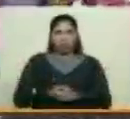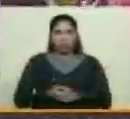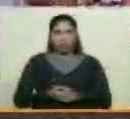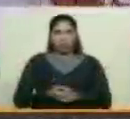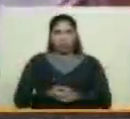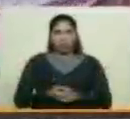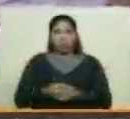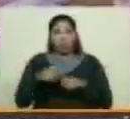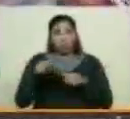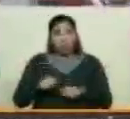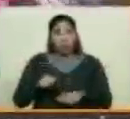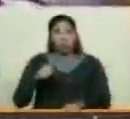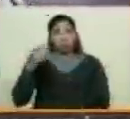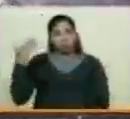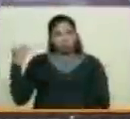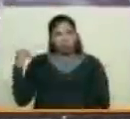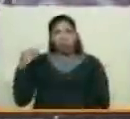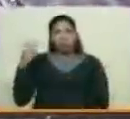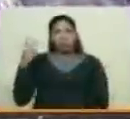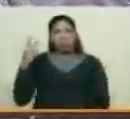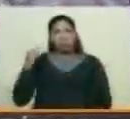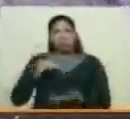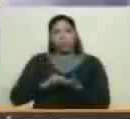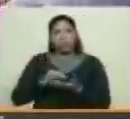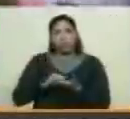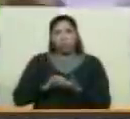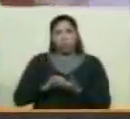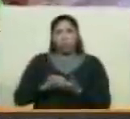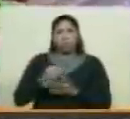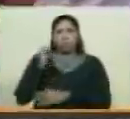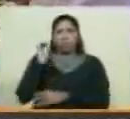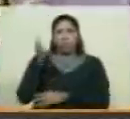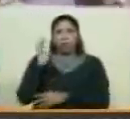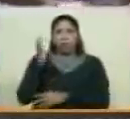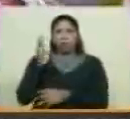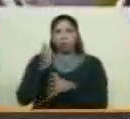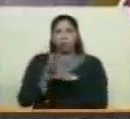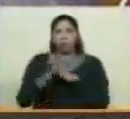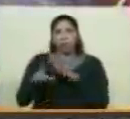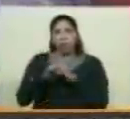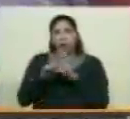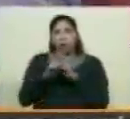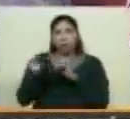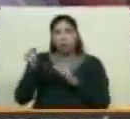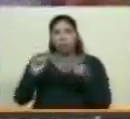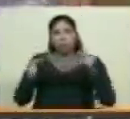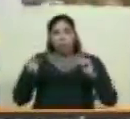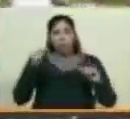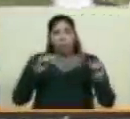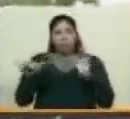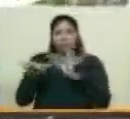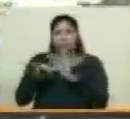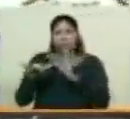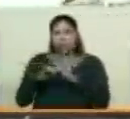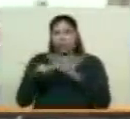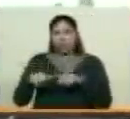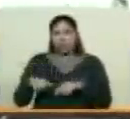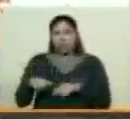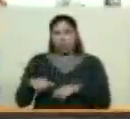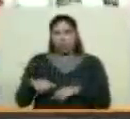frame en el segundo congreso constituyente de venezuela la localidad ciudad